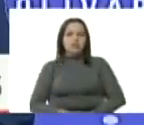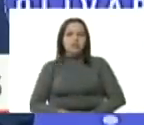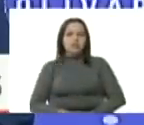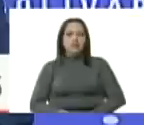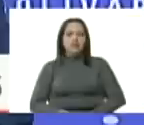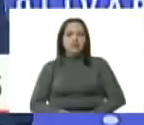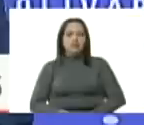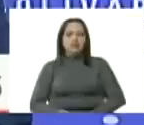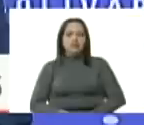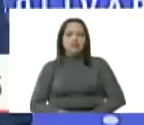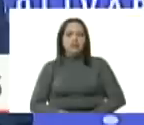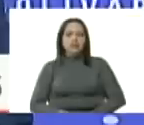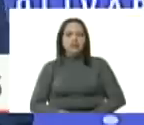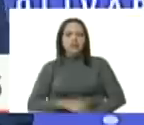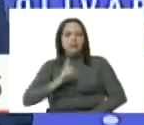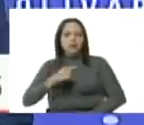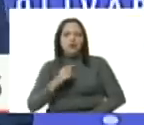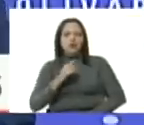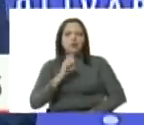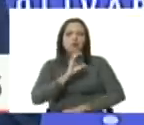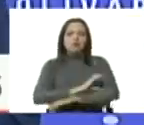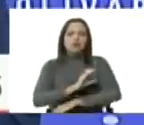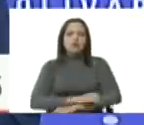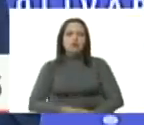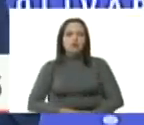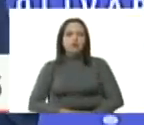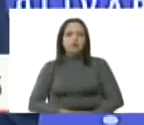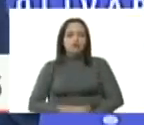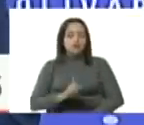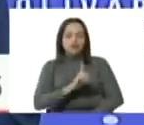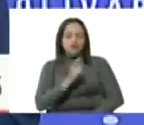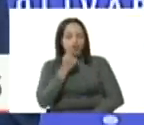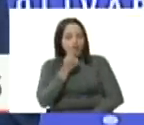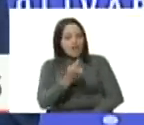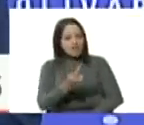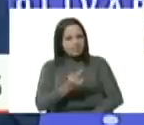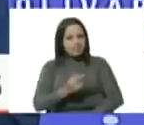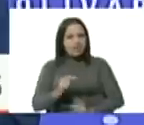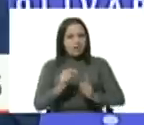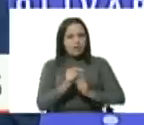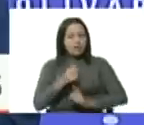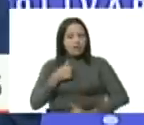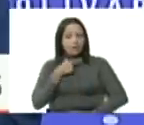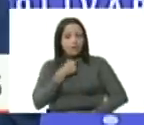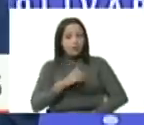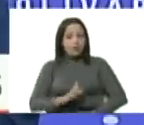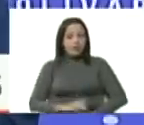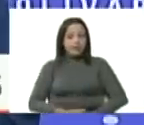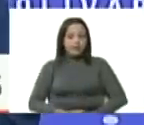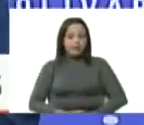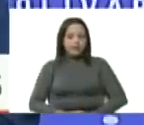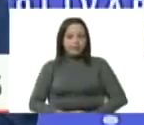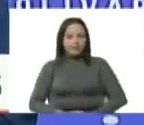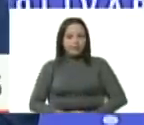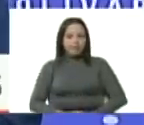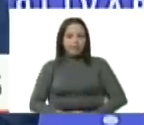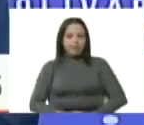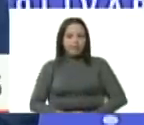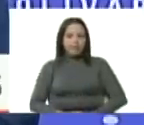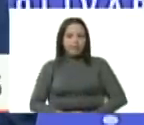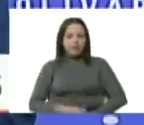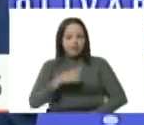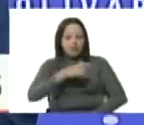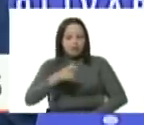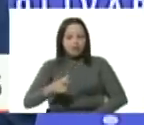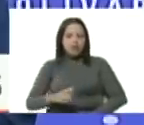y de su conducta. No la voy a calificar como me gustaría, como mi corazón late con esta